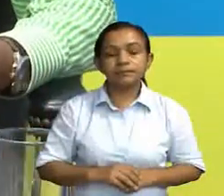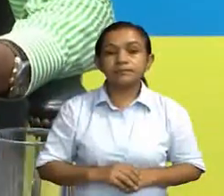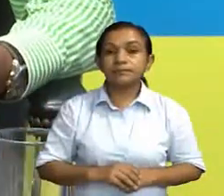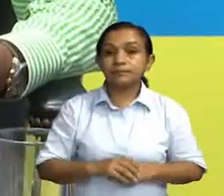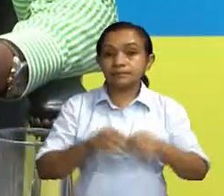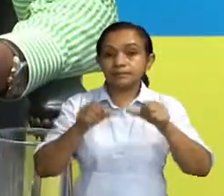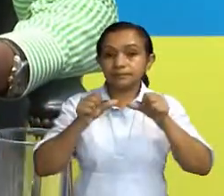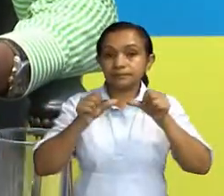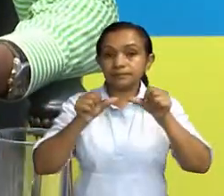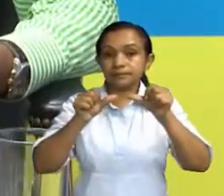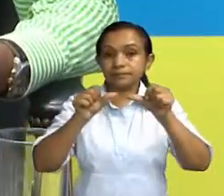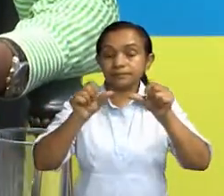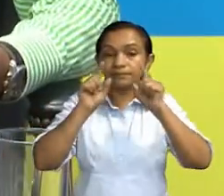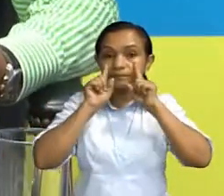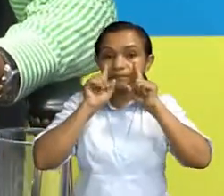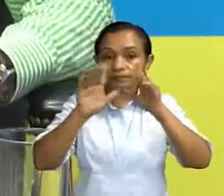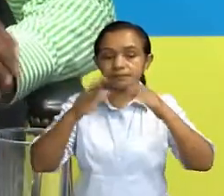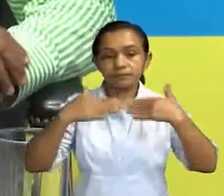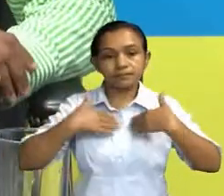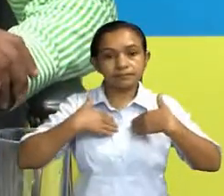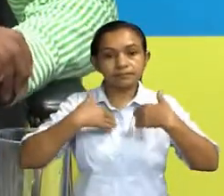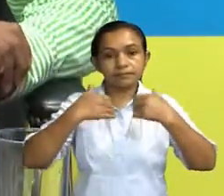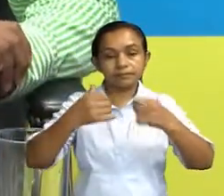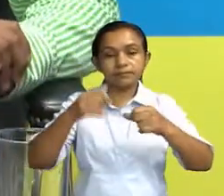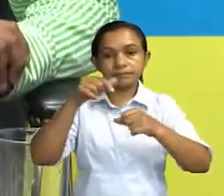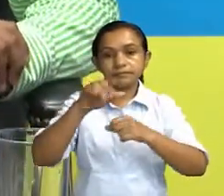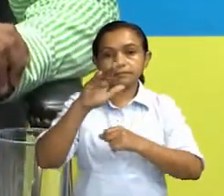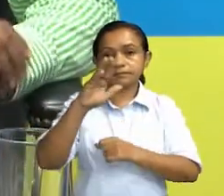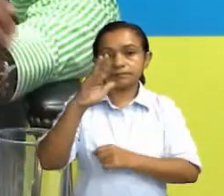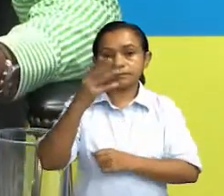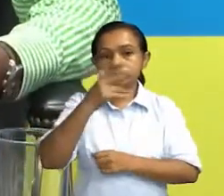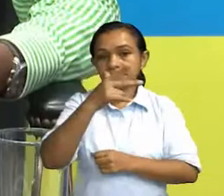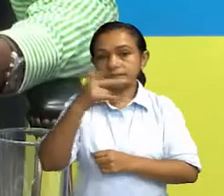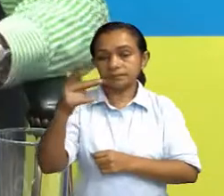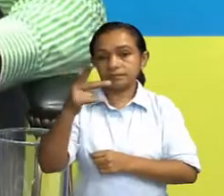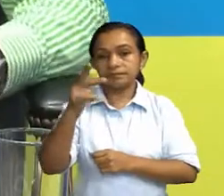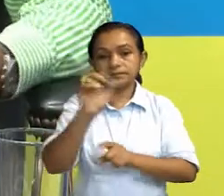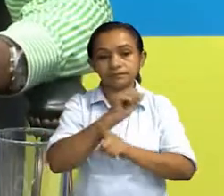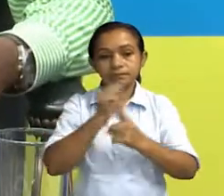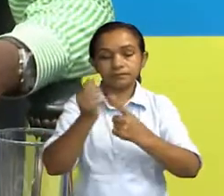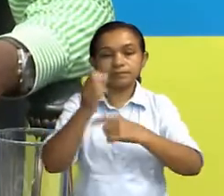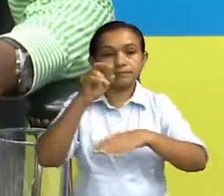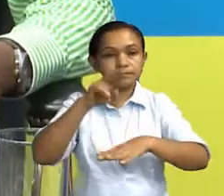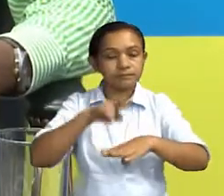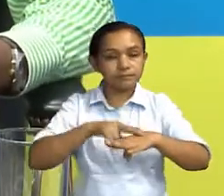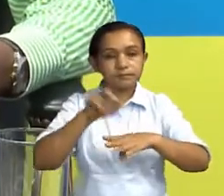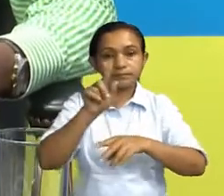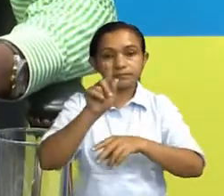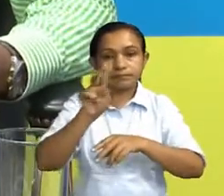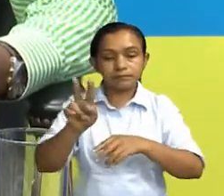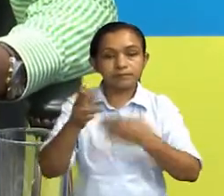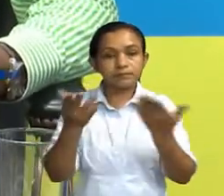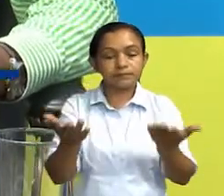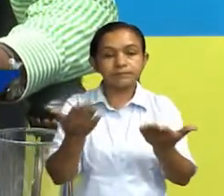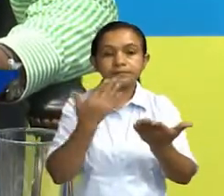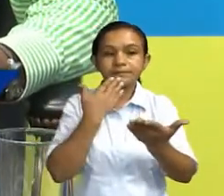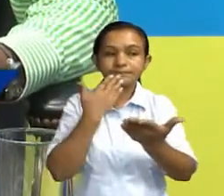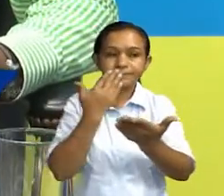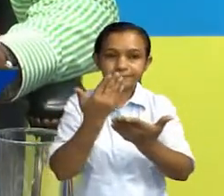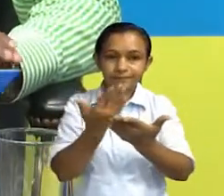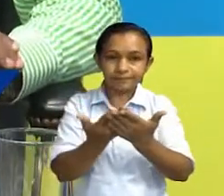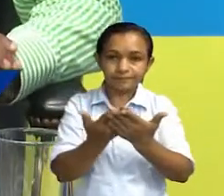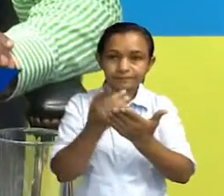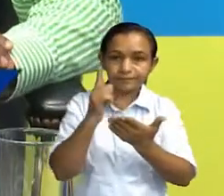Estamos de regreso en Prevenir el Salud a través de la frecuencia del canal 98, el canal parlamentario, el canal de la Asamblea Nacional. Gracias a todos